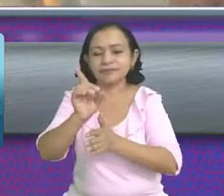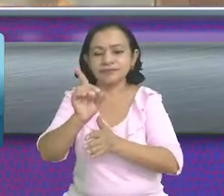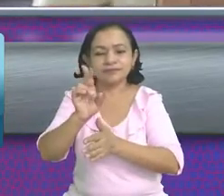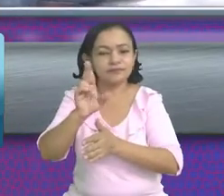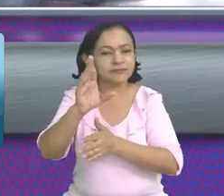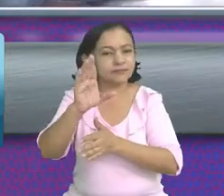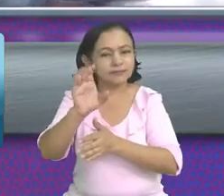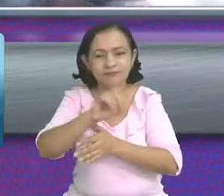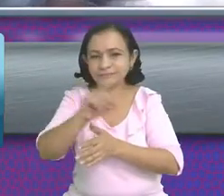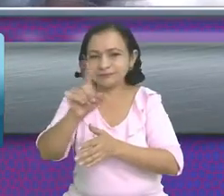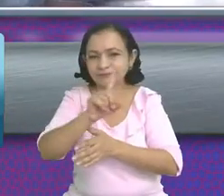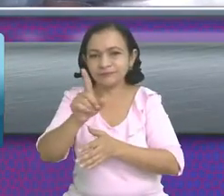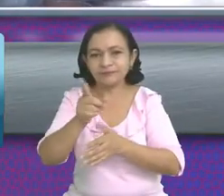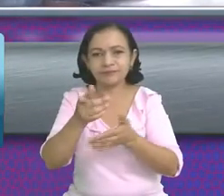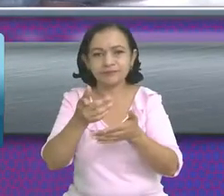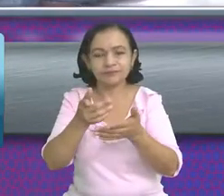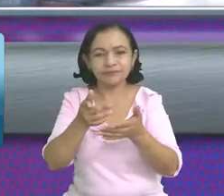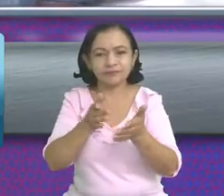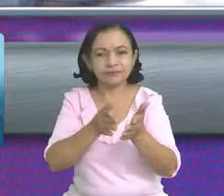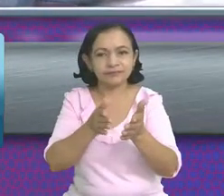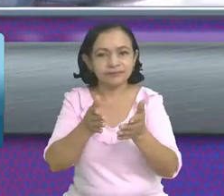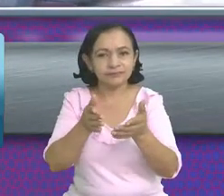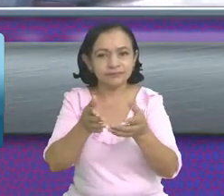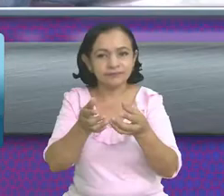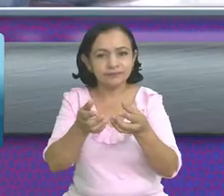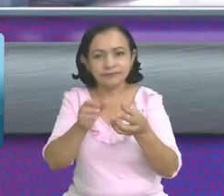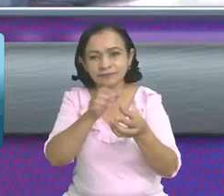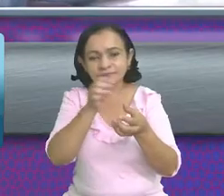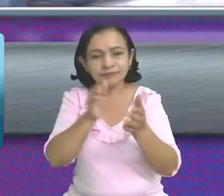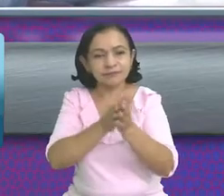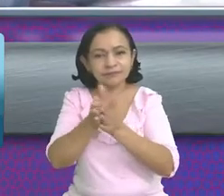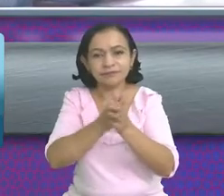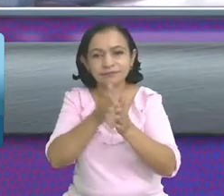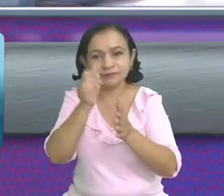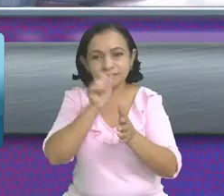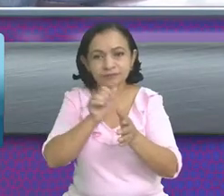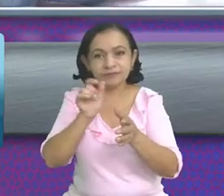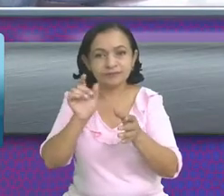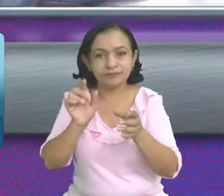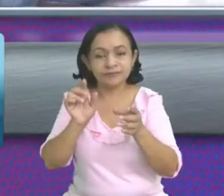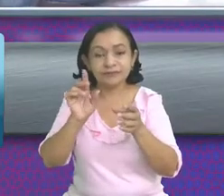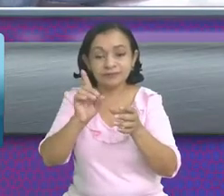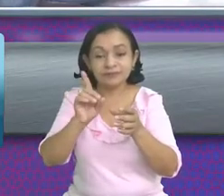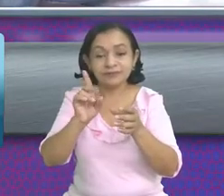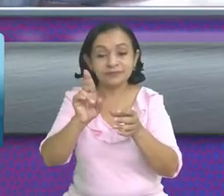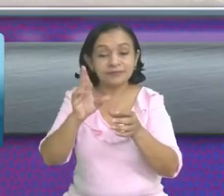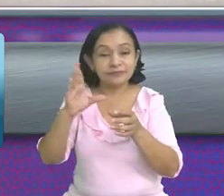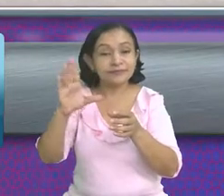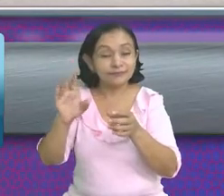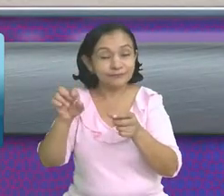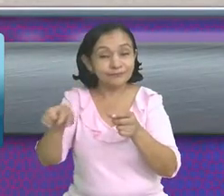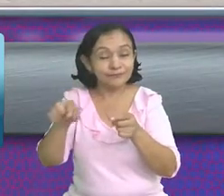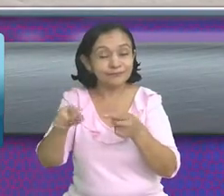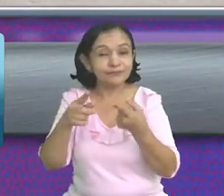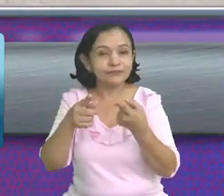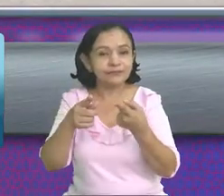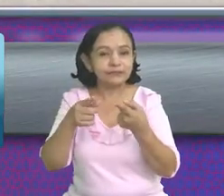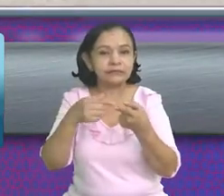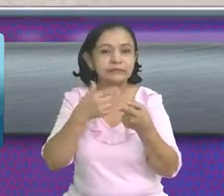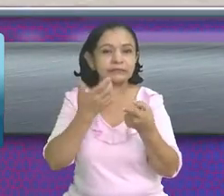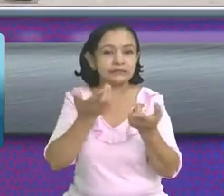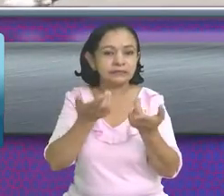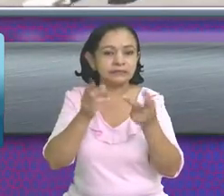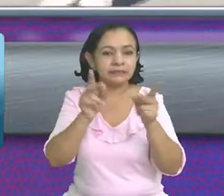A veces nosotros hacemos coyolito o hacemos otro fresco, pero tienen que ir dulce. Es ahí donde nosotros fallamos. En